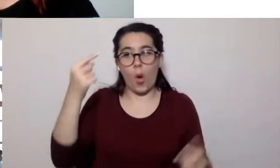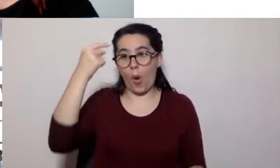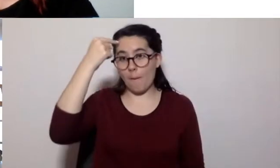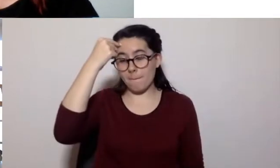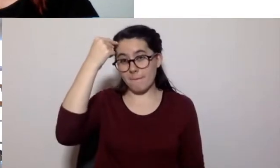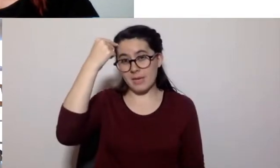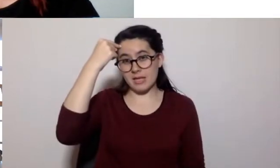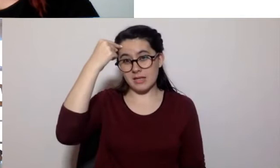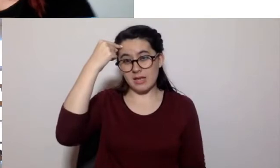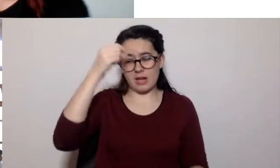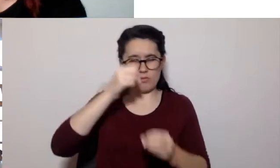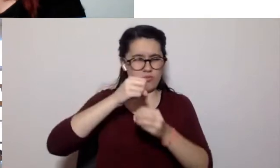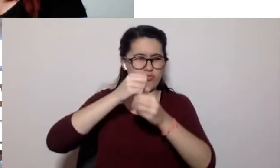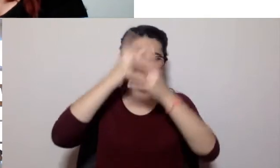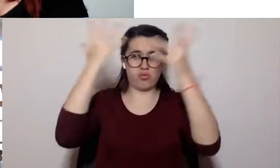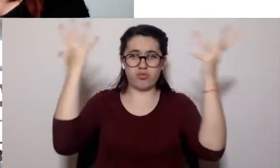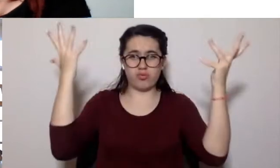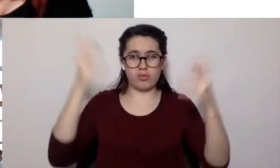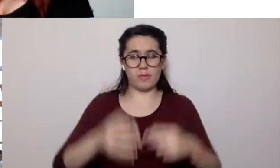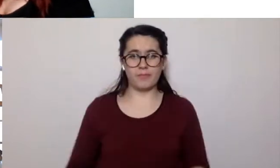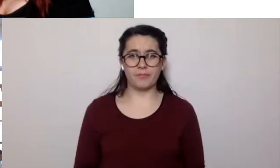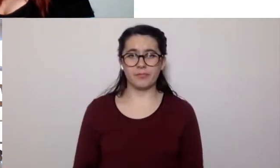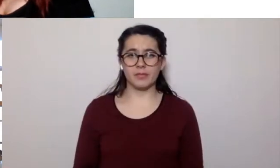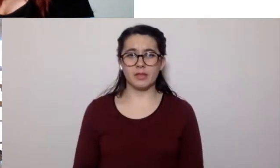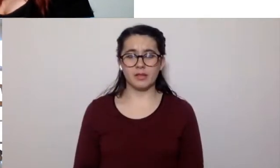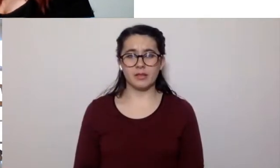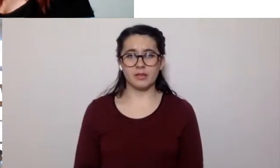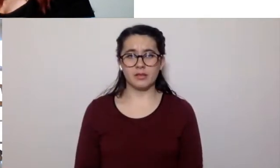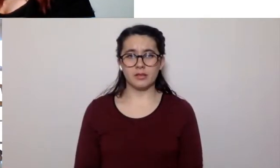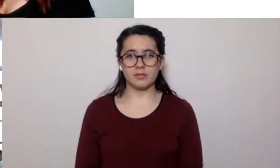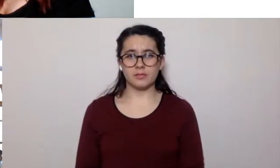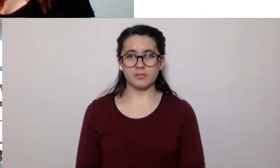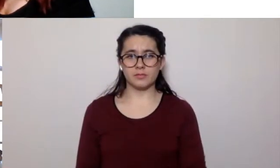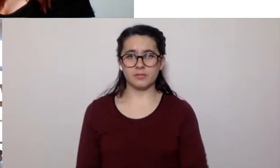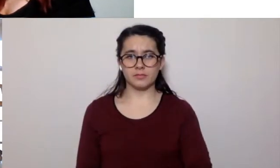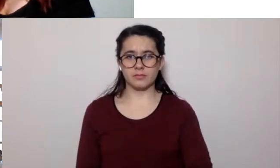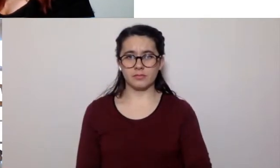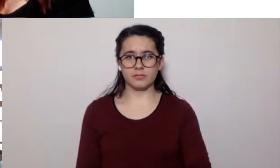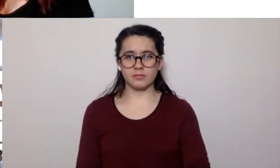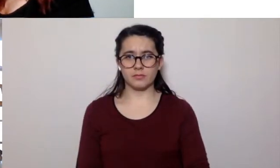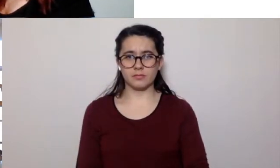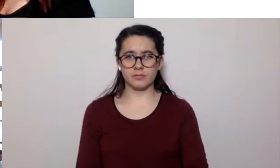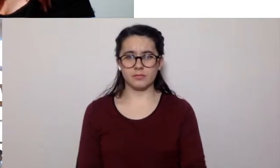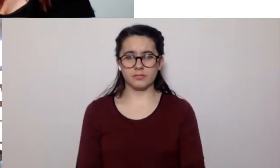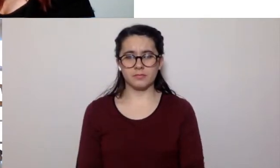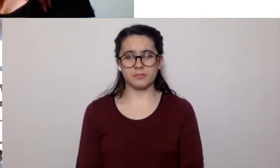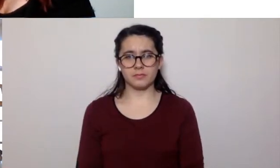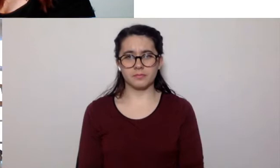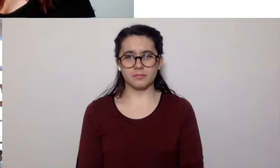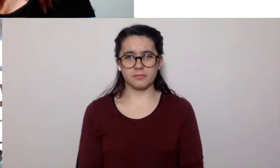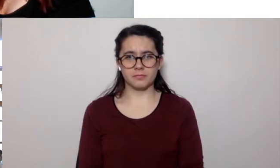mentalmente. Entonces, lo primero que tenemos que hacer es de verdad identificar nuestras emociones, ¿no?